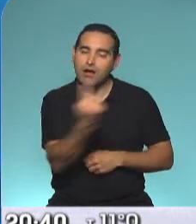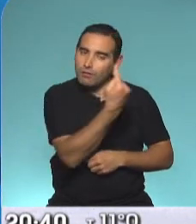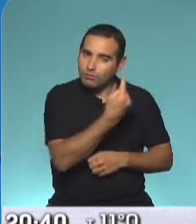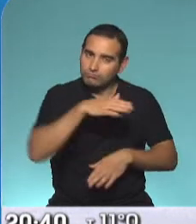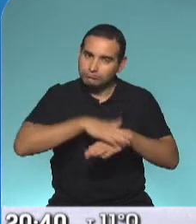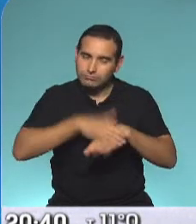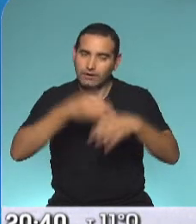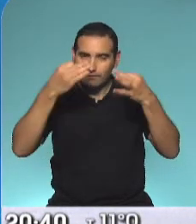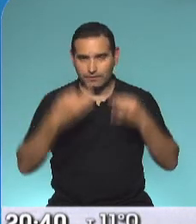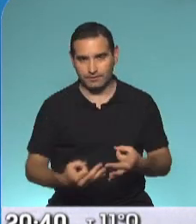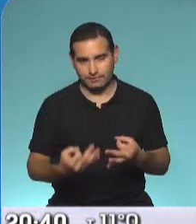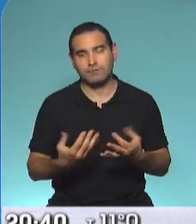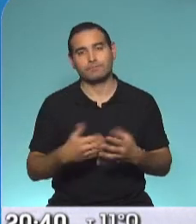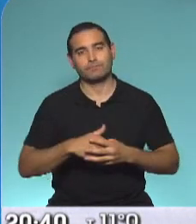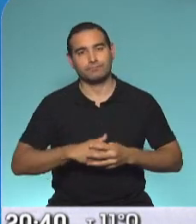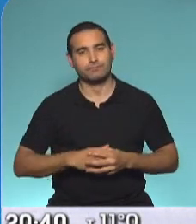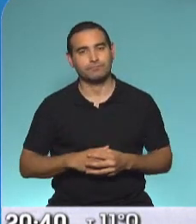para cada una de las actividades que generemos